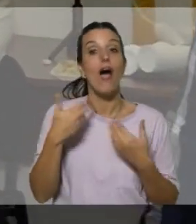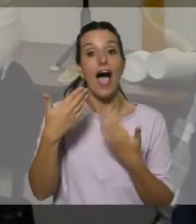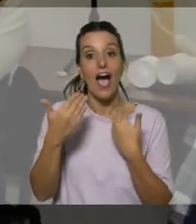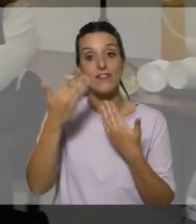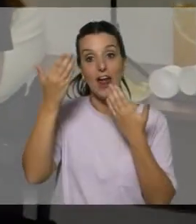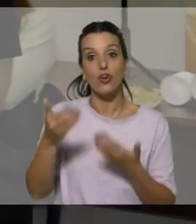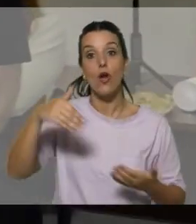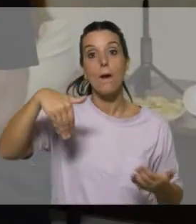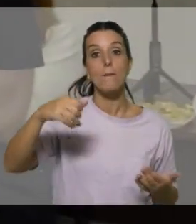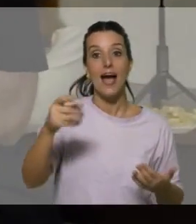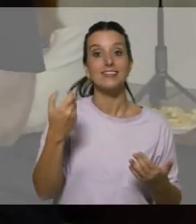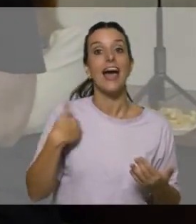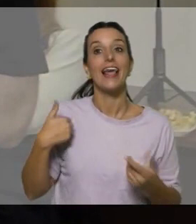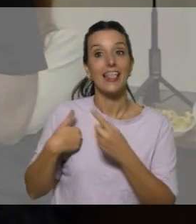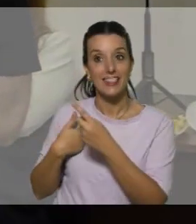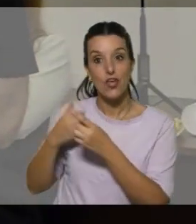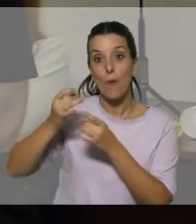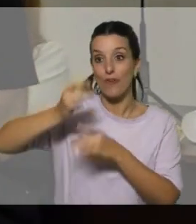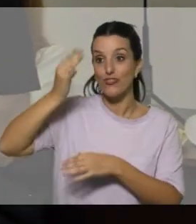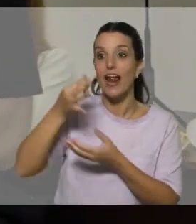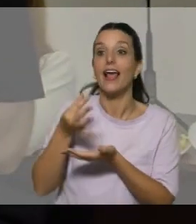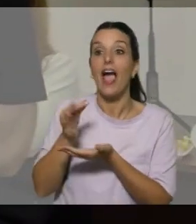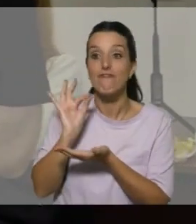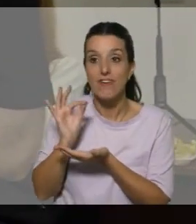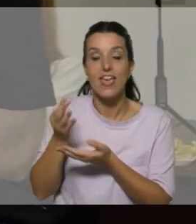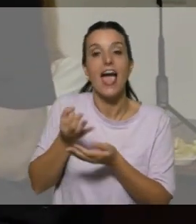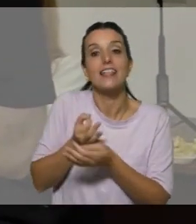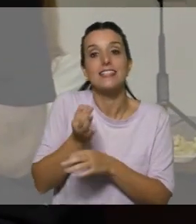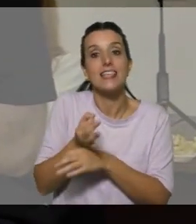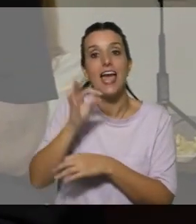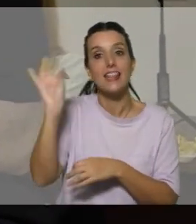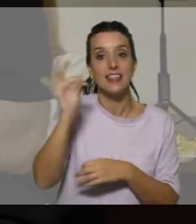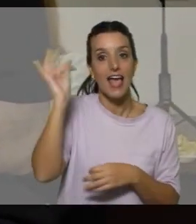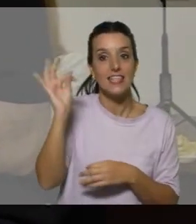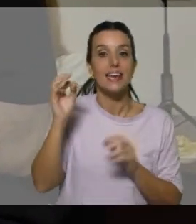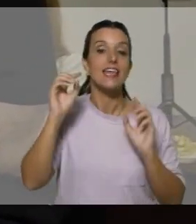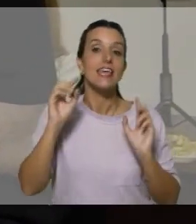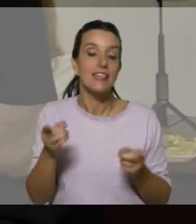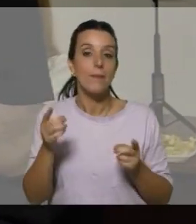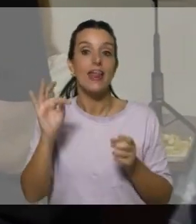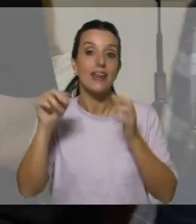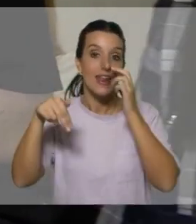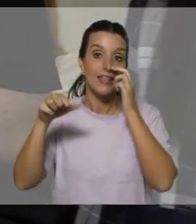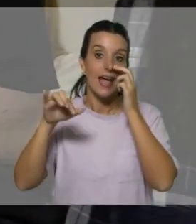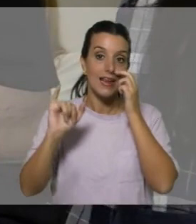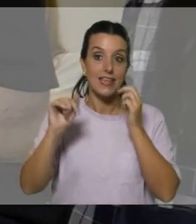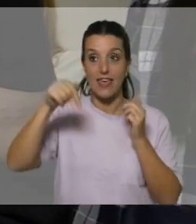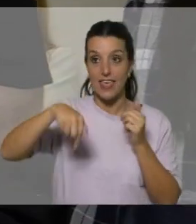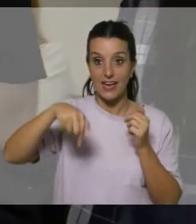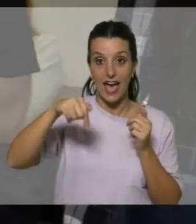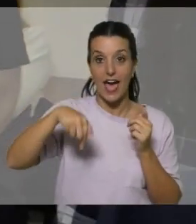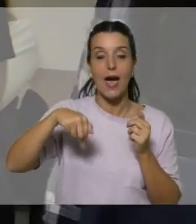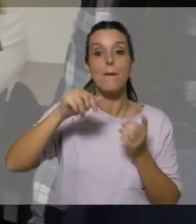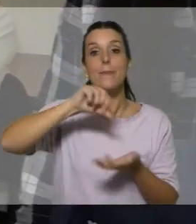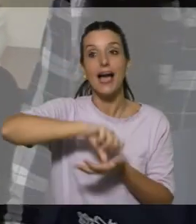con Max, que es argentino, barista, que vino a dar este taller, y también Natalia, que es de aquí, de